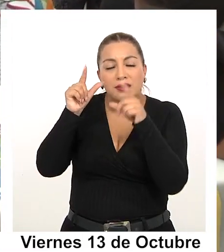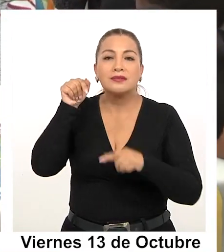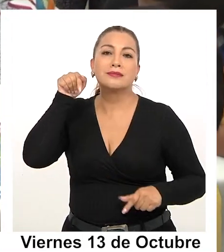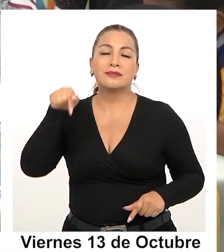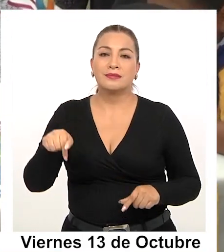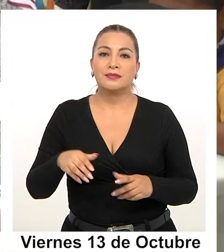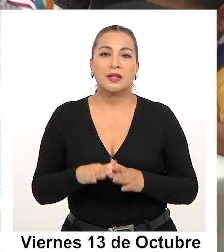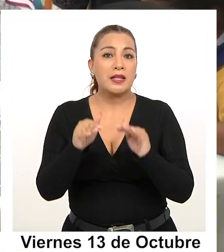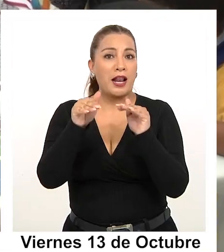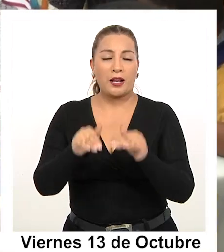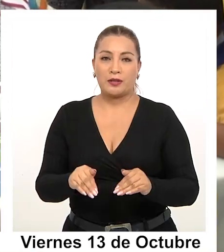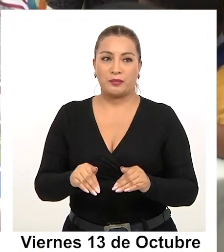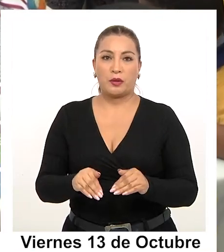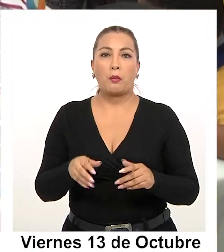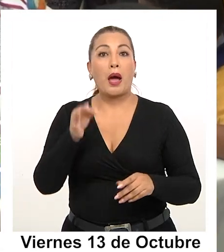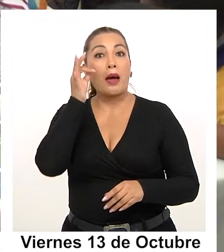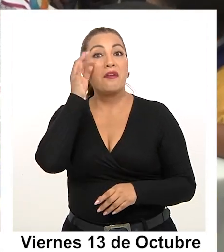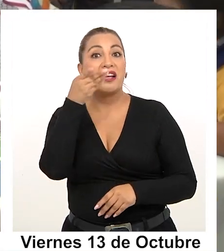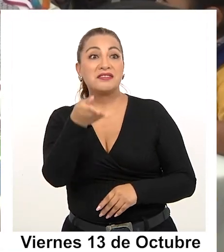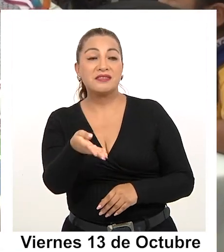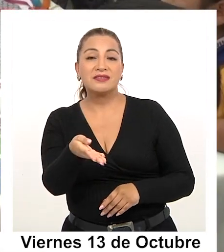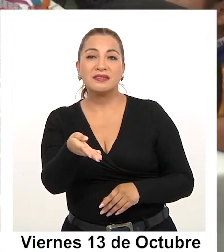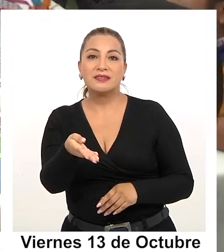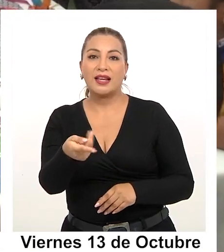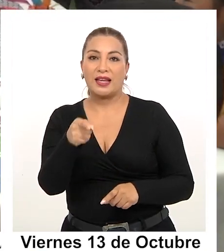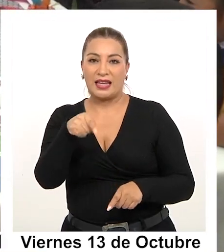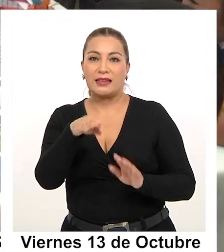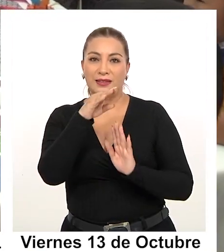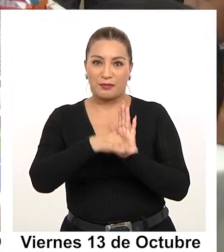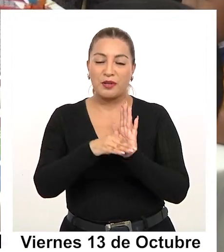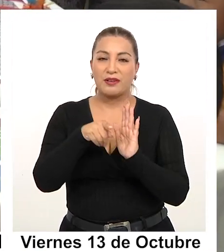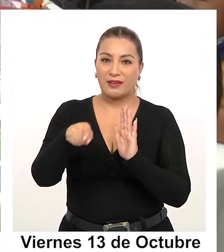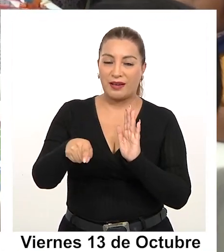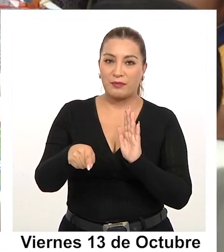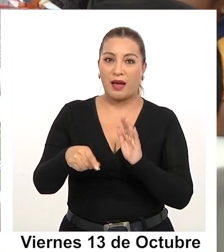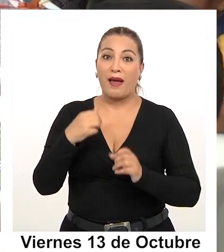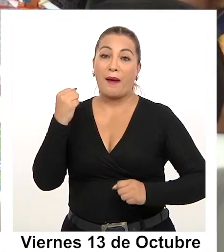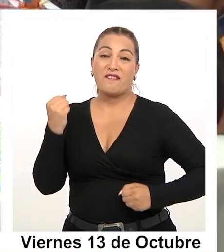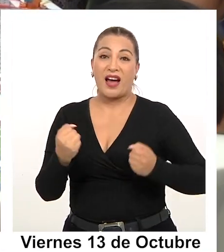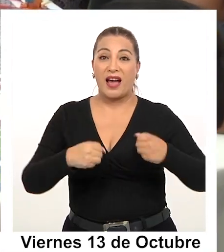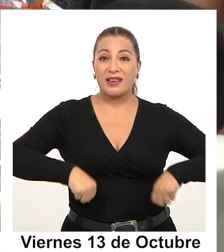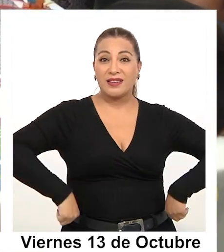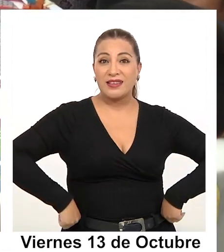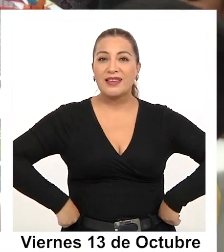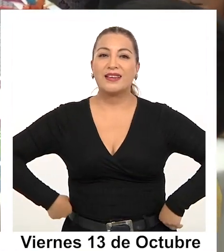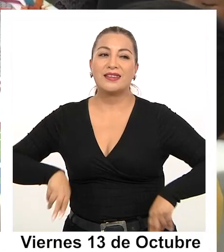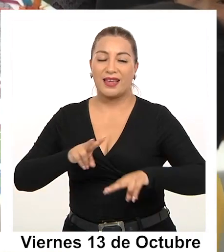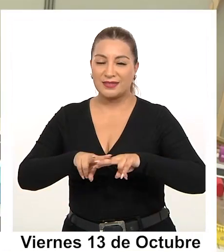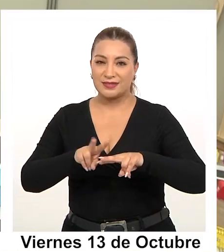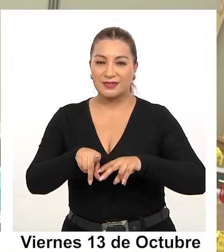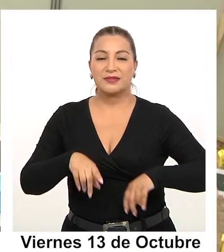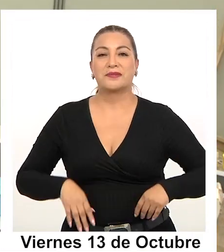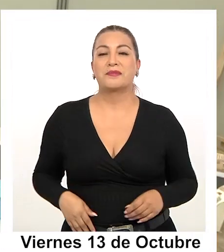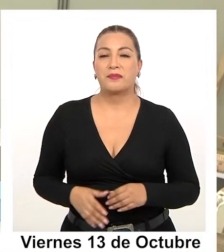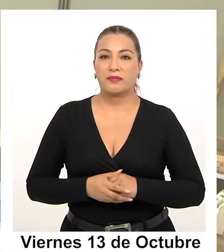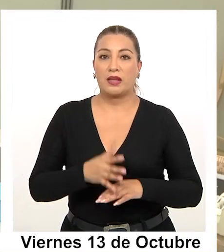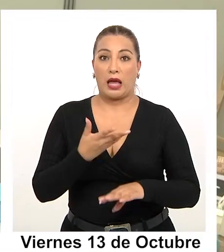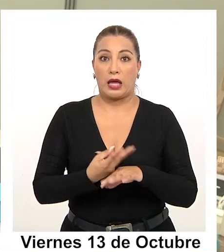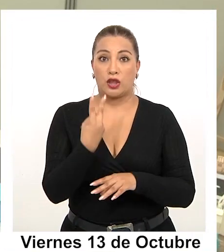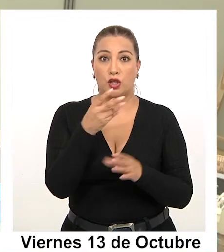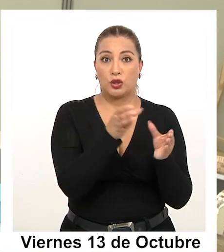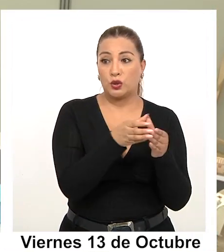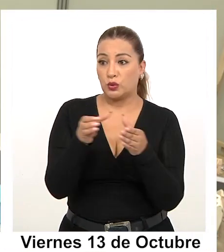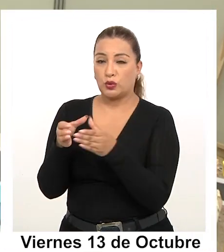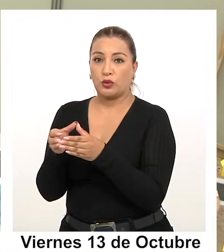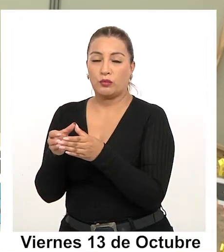de robótica, como lo podemos ver hoy día en la programación del baile que hacen con estos robots. Tenemos 2 grupos, que